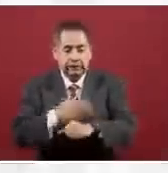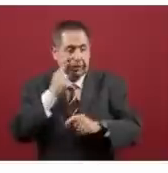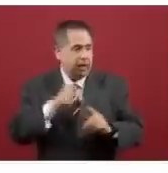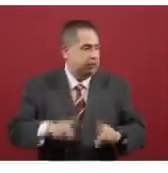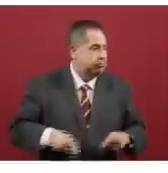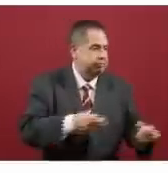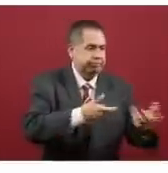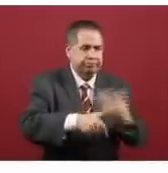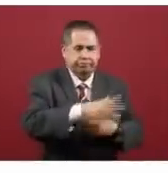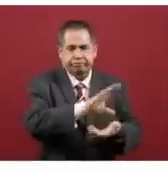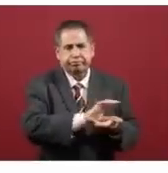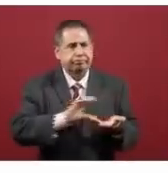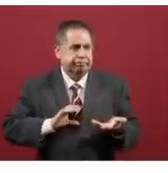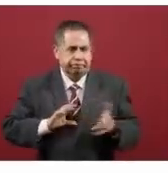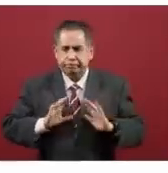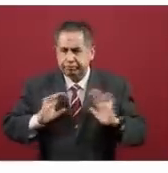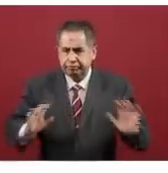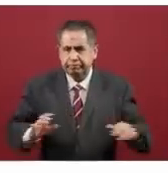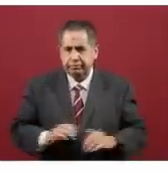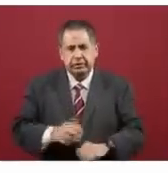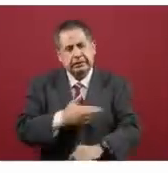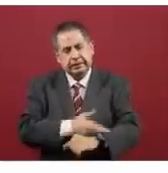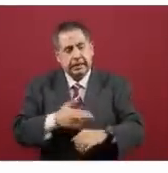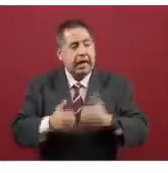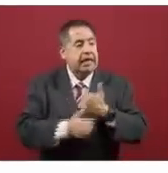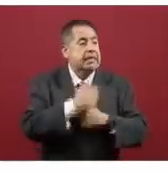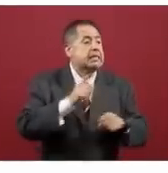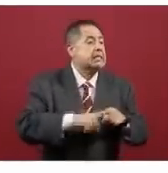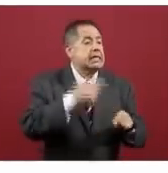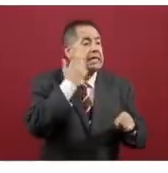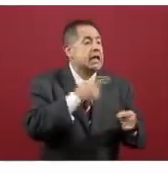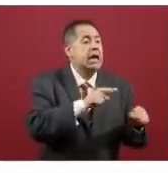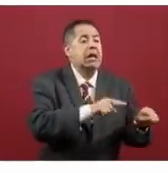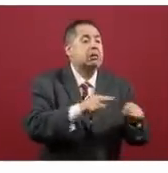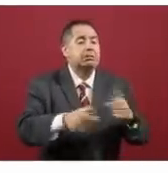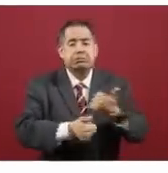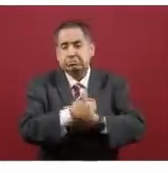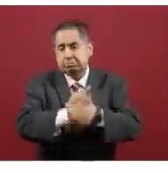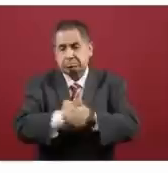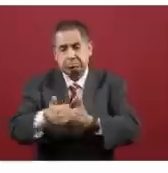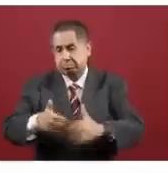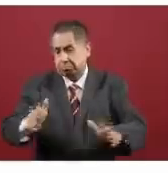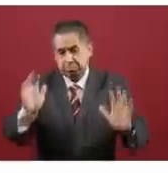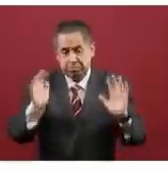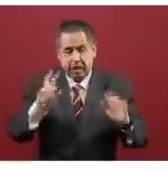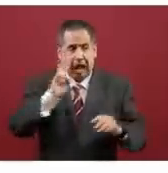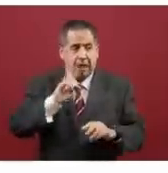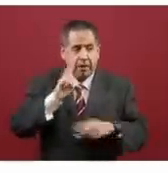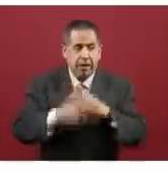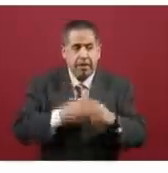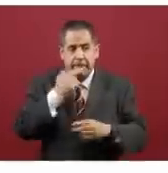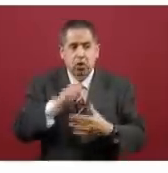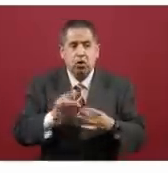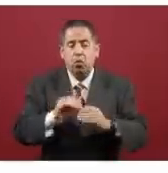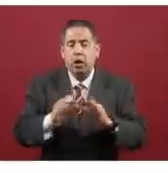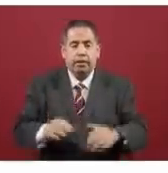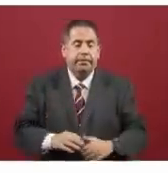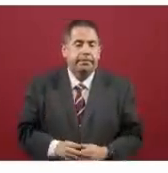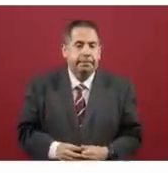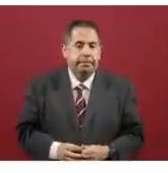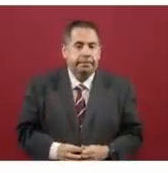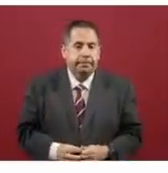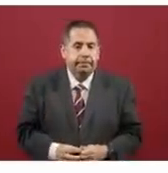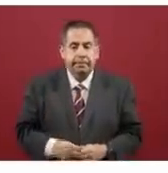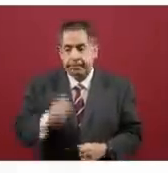enajenación, seguramente será un proceso competitivo y vamos a asegurar las mejores condiciones en este proceso. Ahora, también